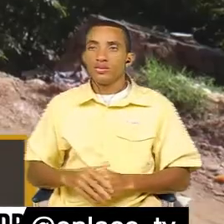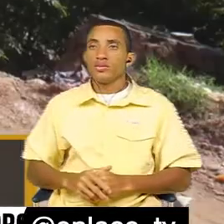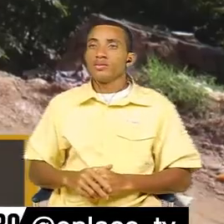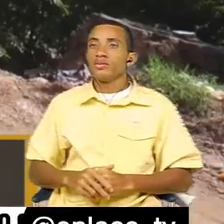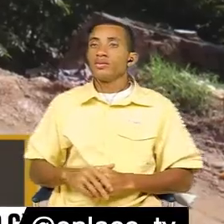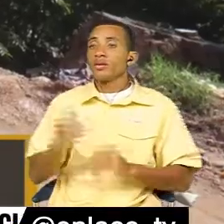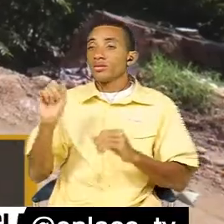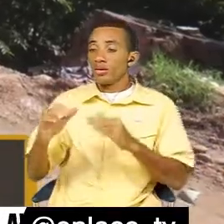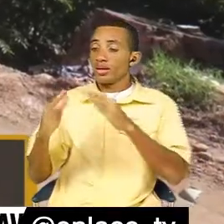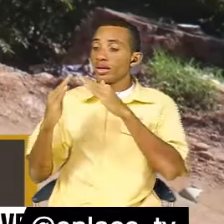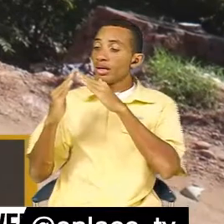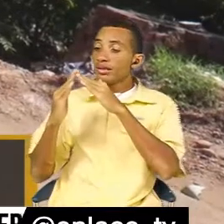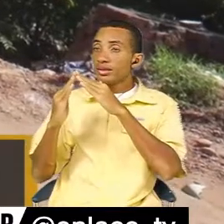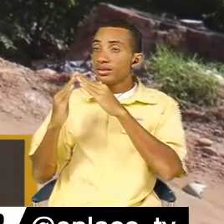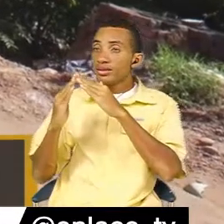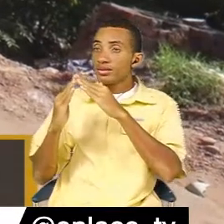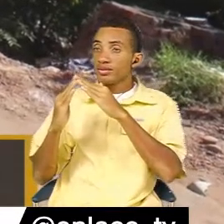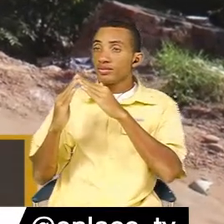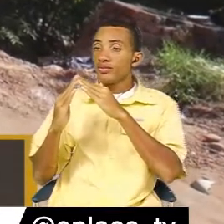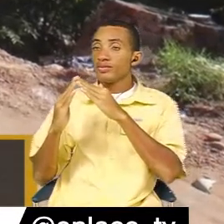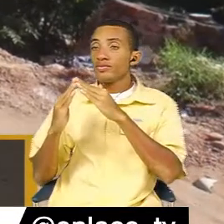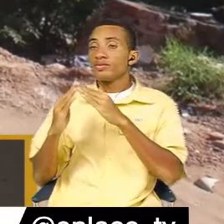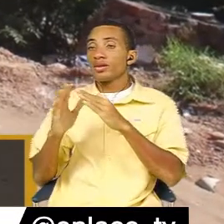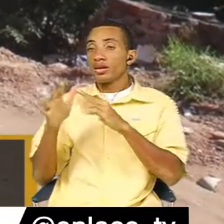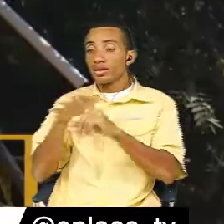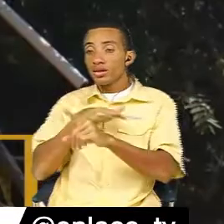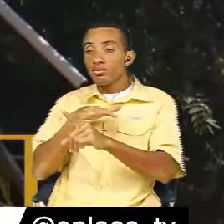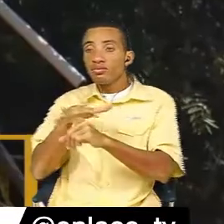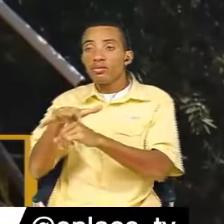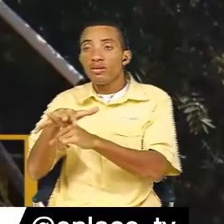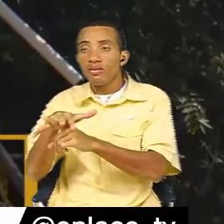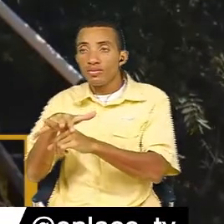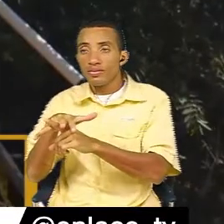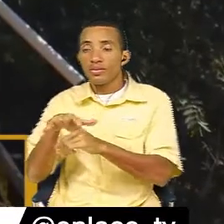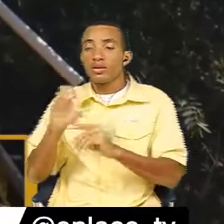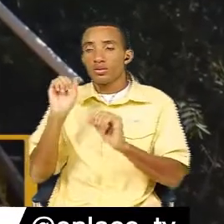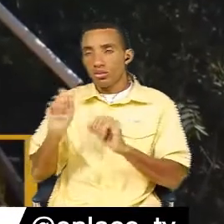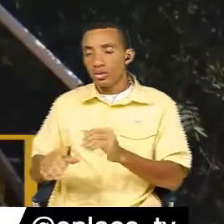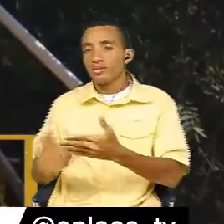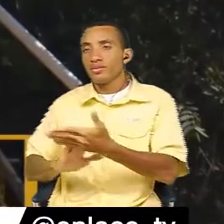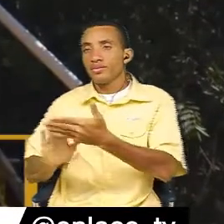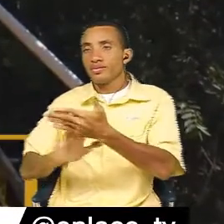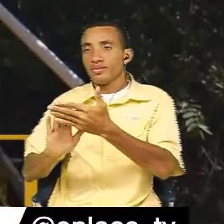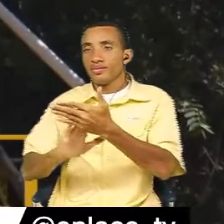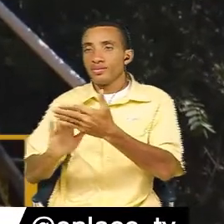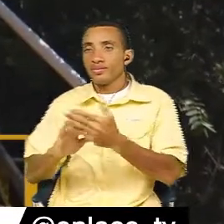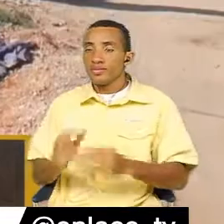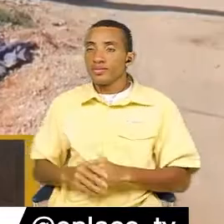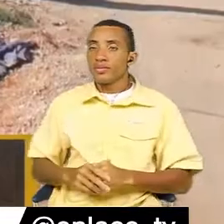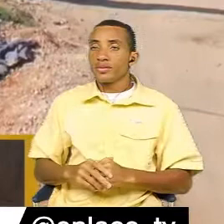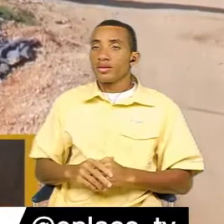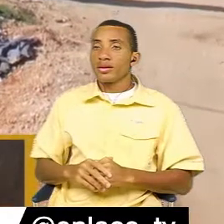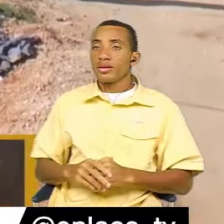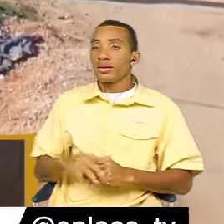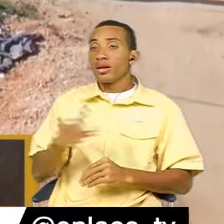darle solución a que esta vivienda que se encuentra directamente afectada la podamos recuperar, que no vaya